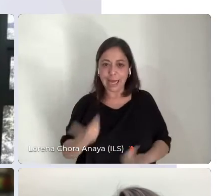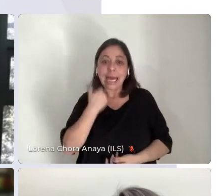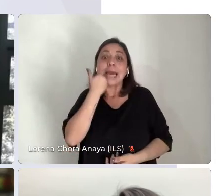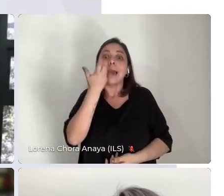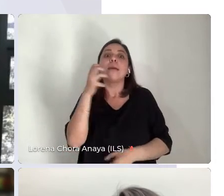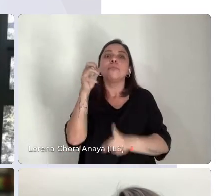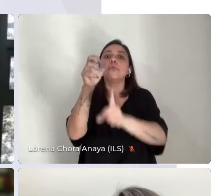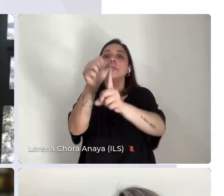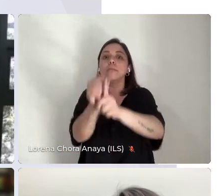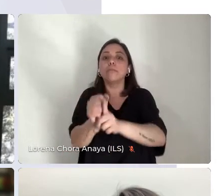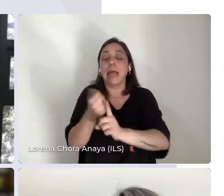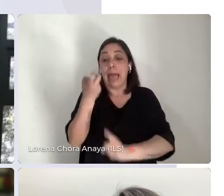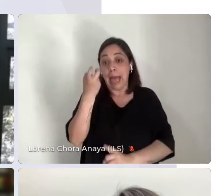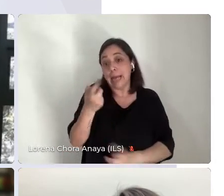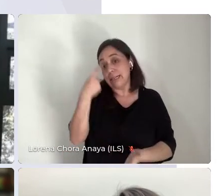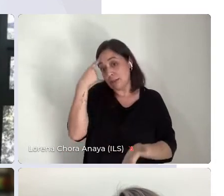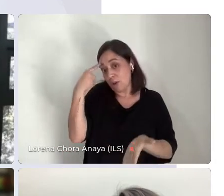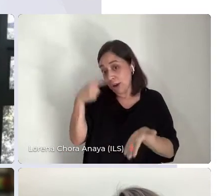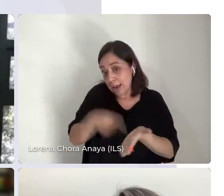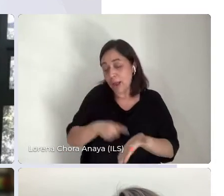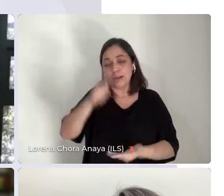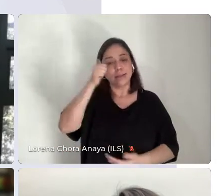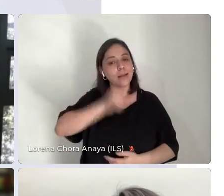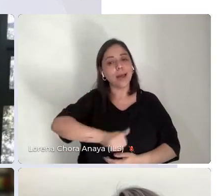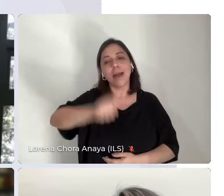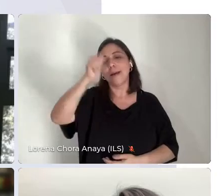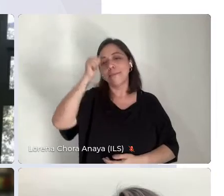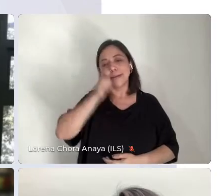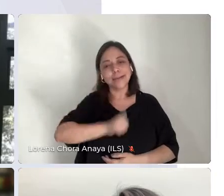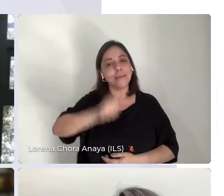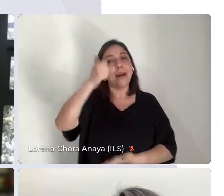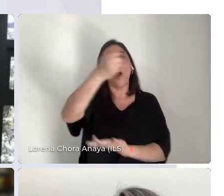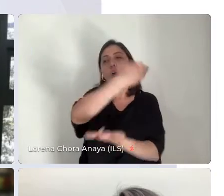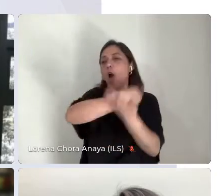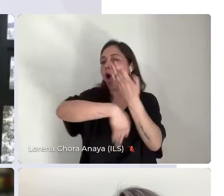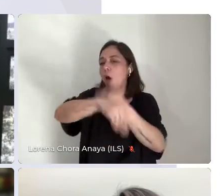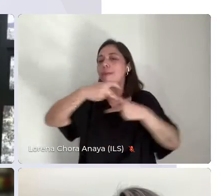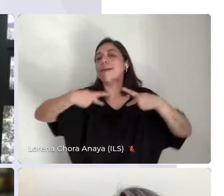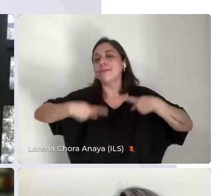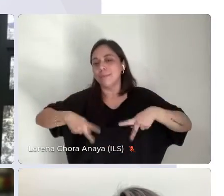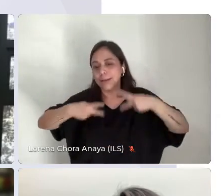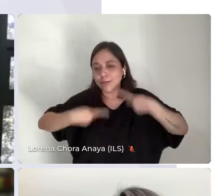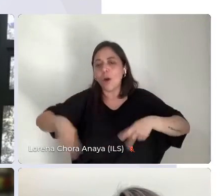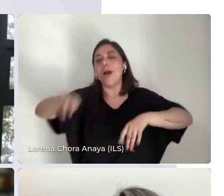que pasa todo el tiempo, le pasa a todo el mundo. Creo que en las empresas